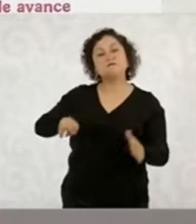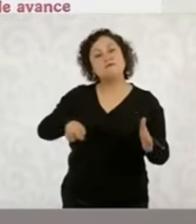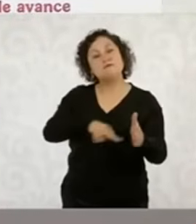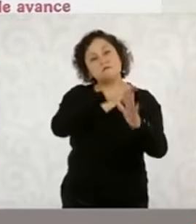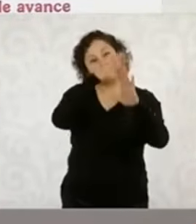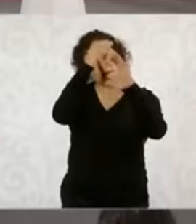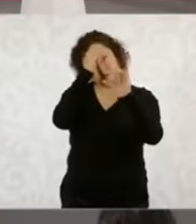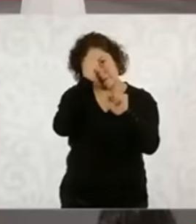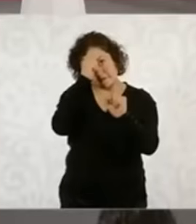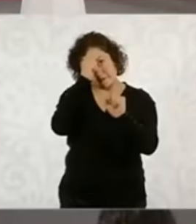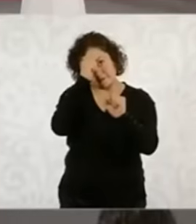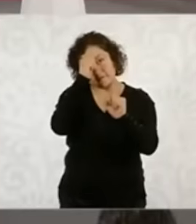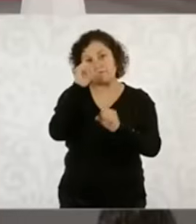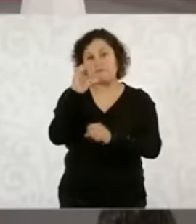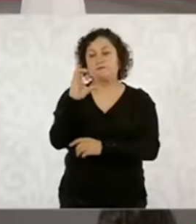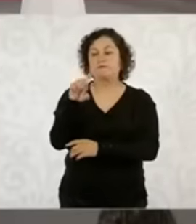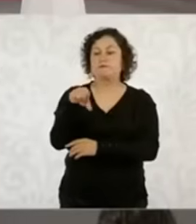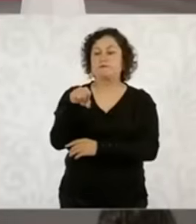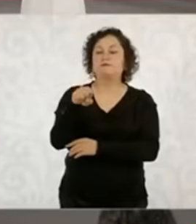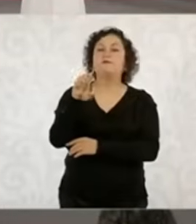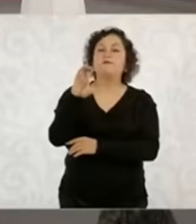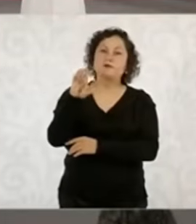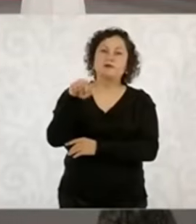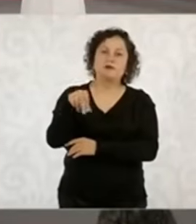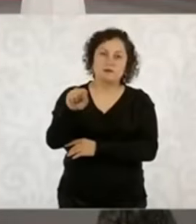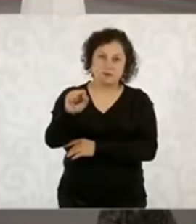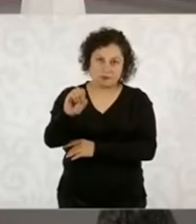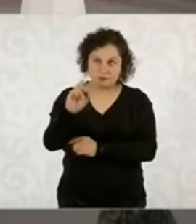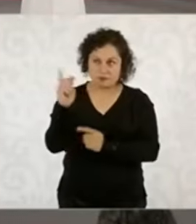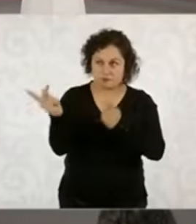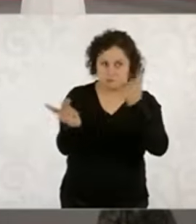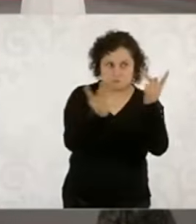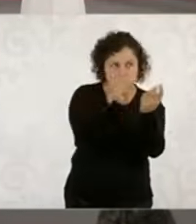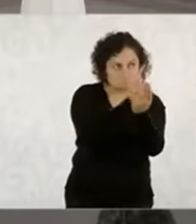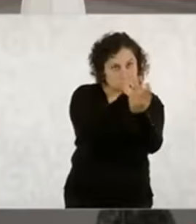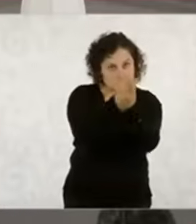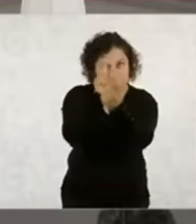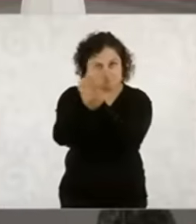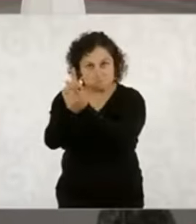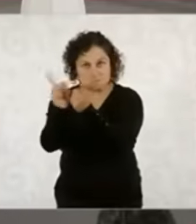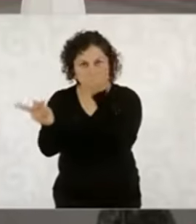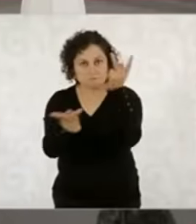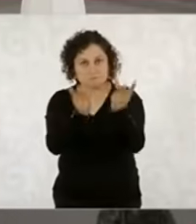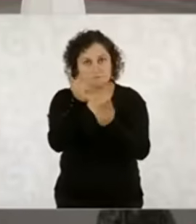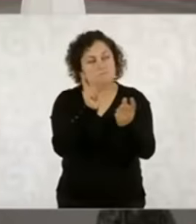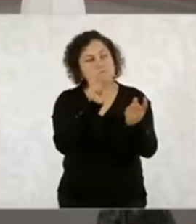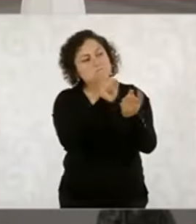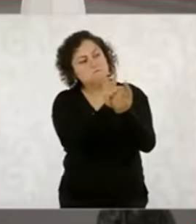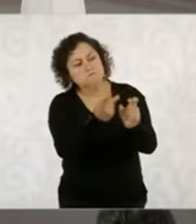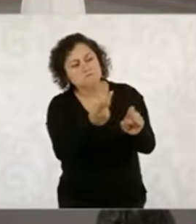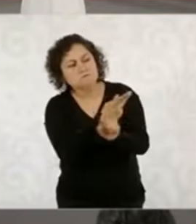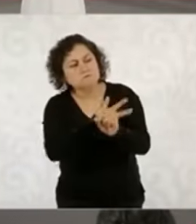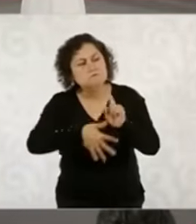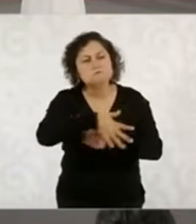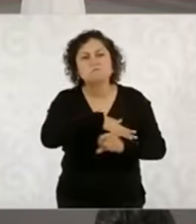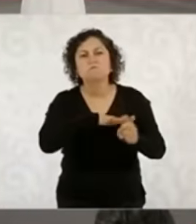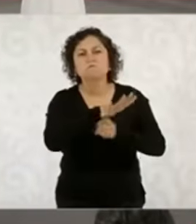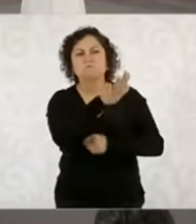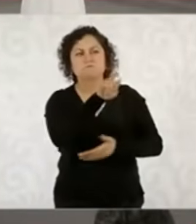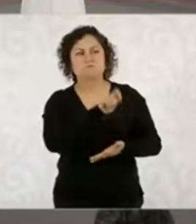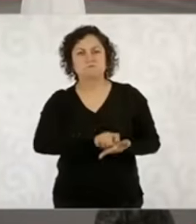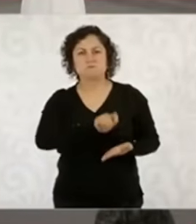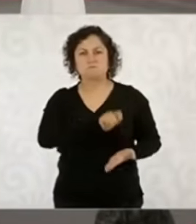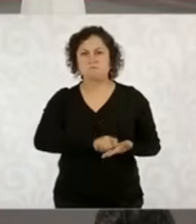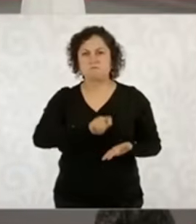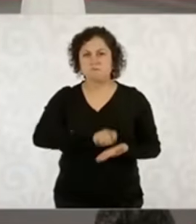censo de viviendas. ¿Cuál es el problema específico de cada vivienda? Este es el resultado que llevamos al